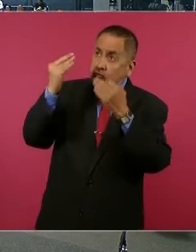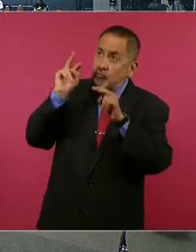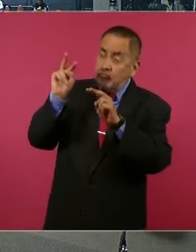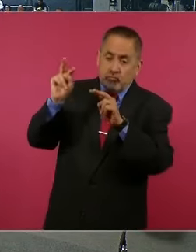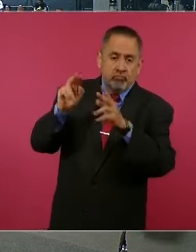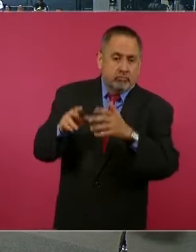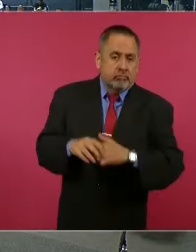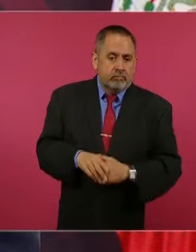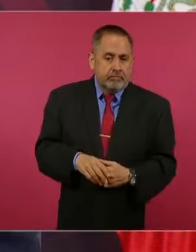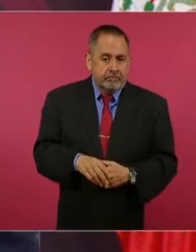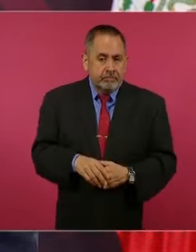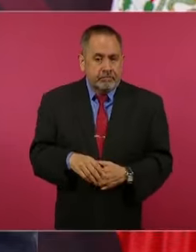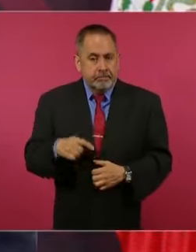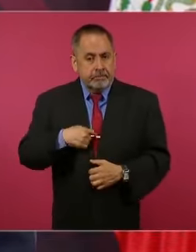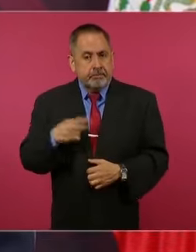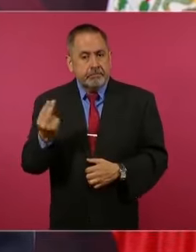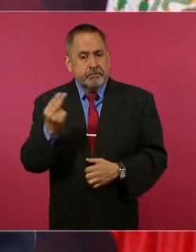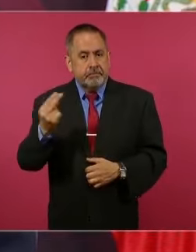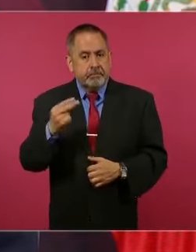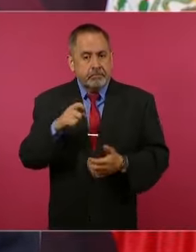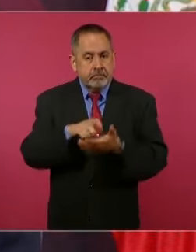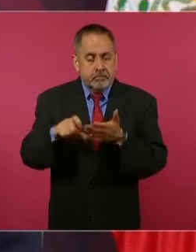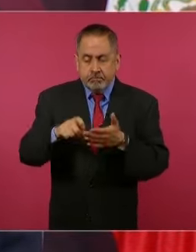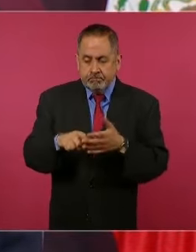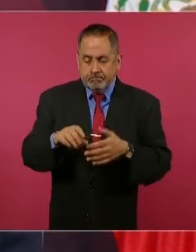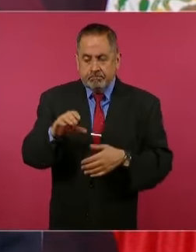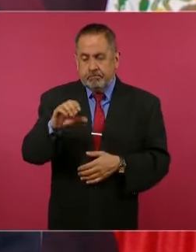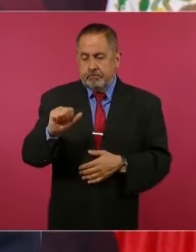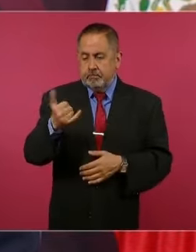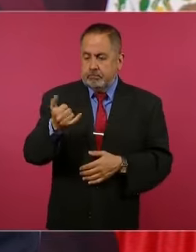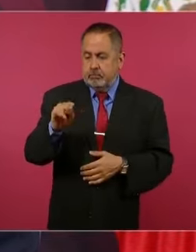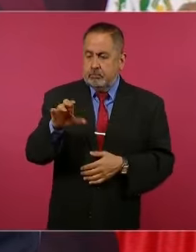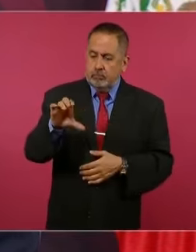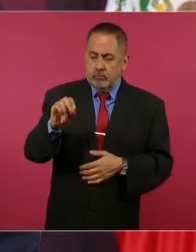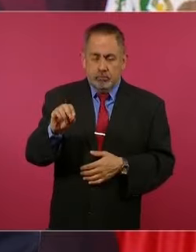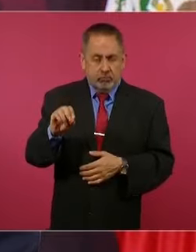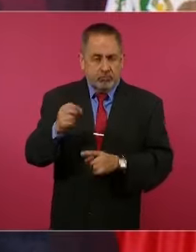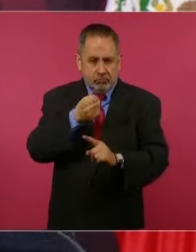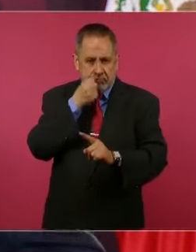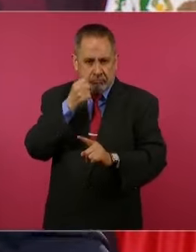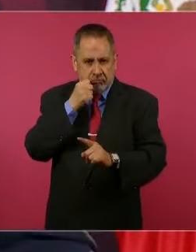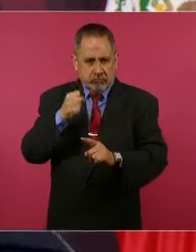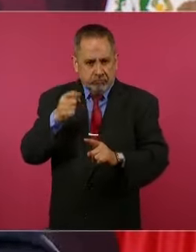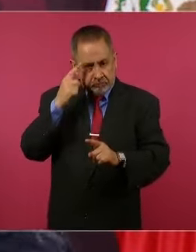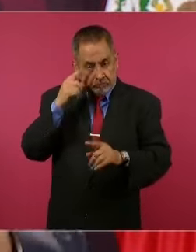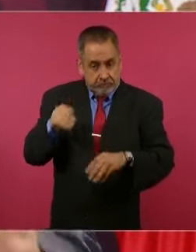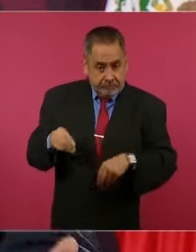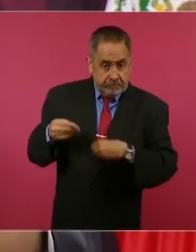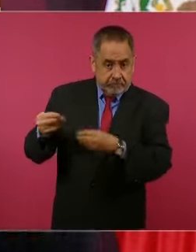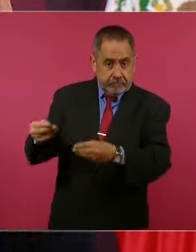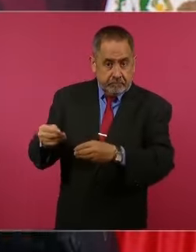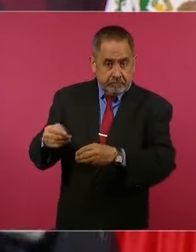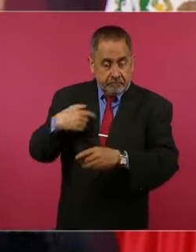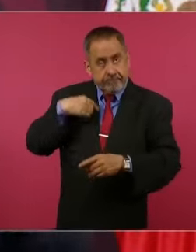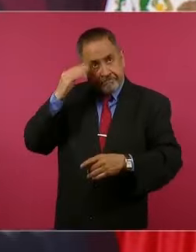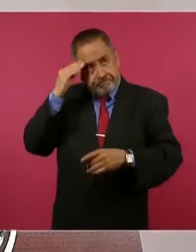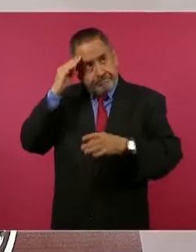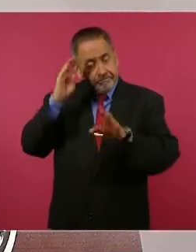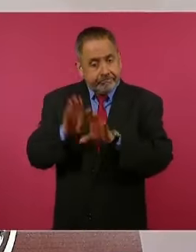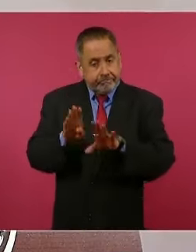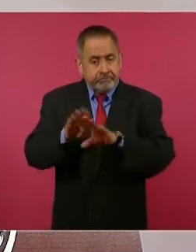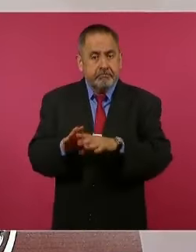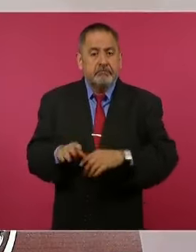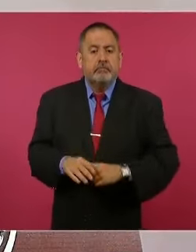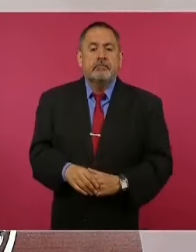y tengo que conseguir unos cayucos viejos ya estoy